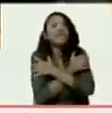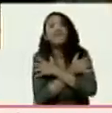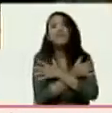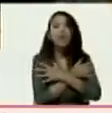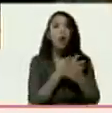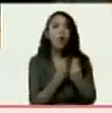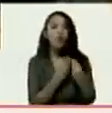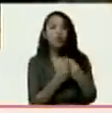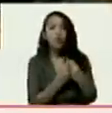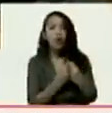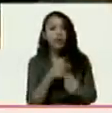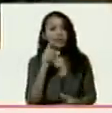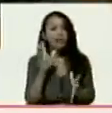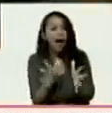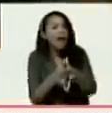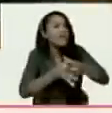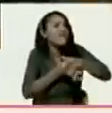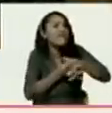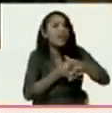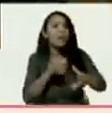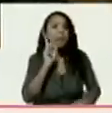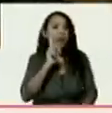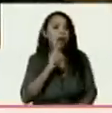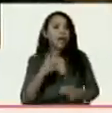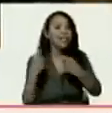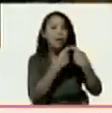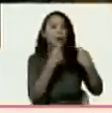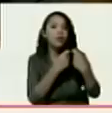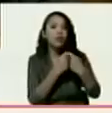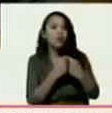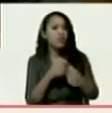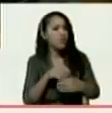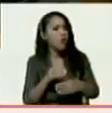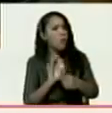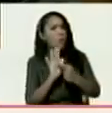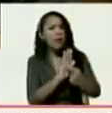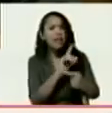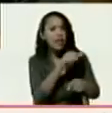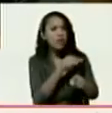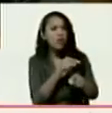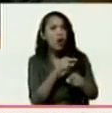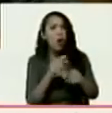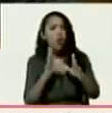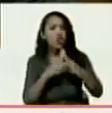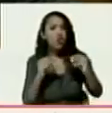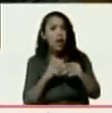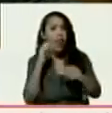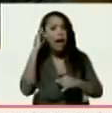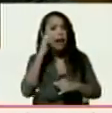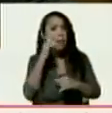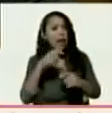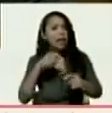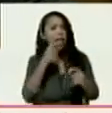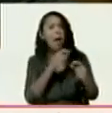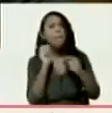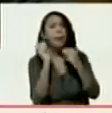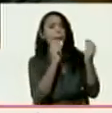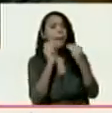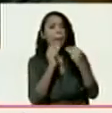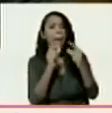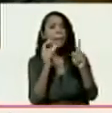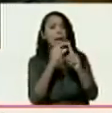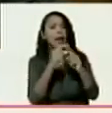juntos, agarrados de la mano. Que están peleados. No saques eso. No, pero que están en todas las cámaras, que insultan a la gente. No, no, no. Paz y